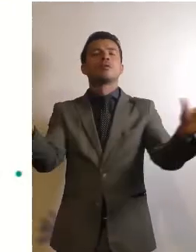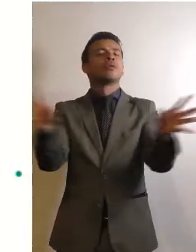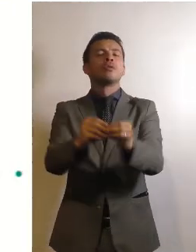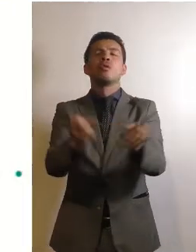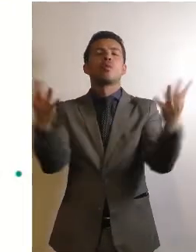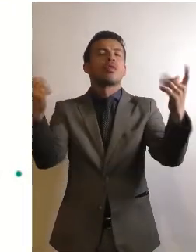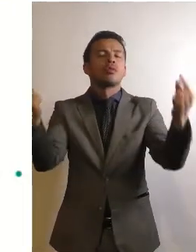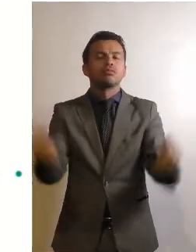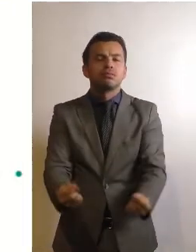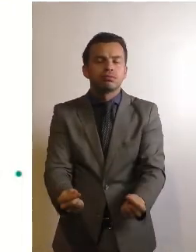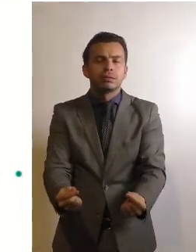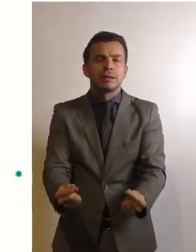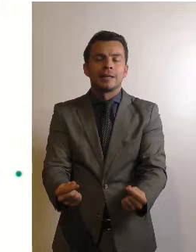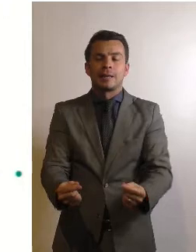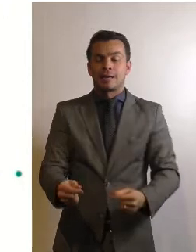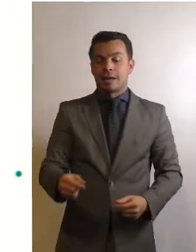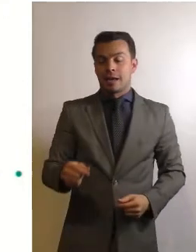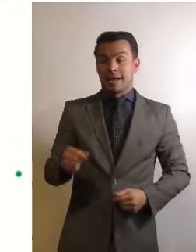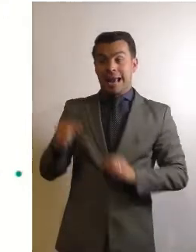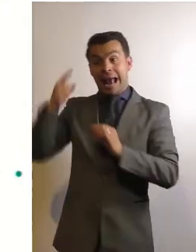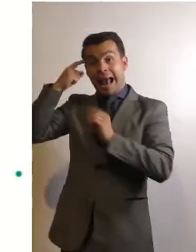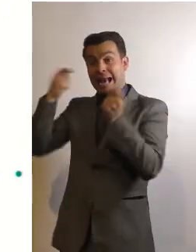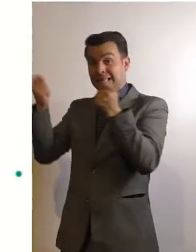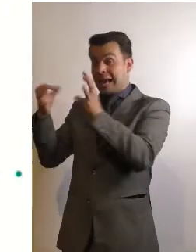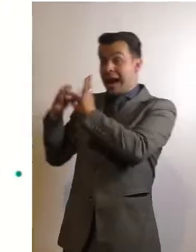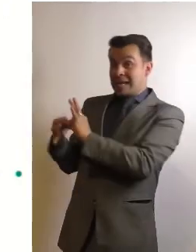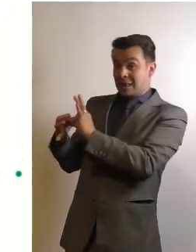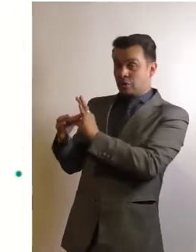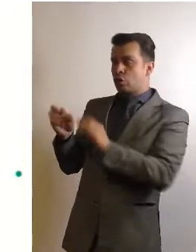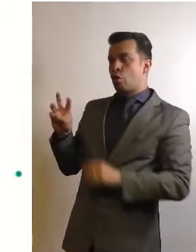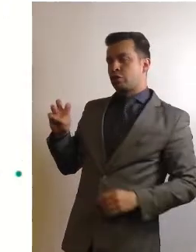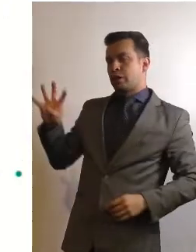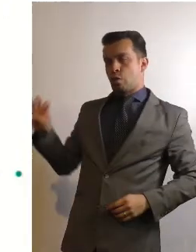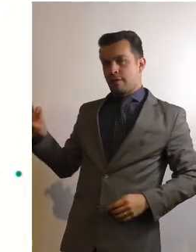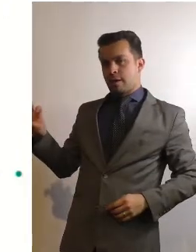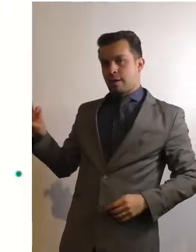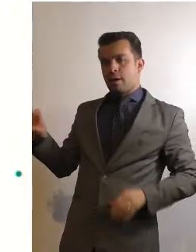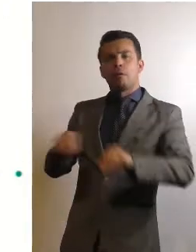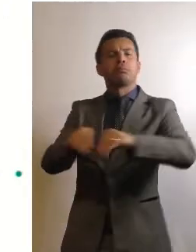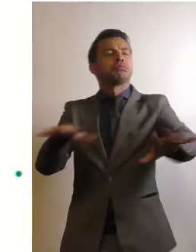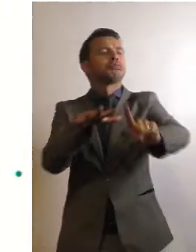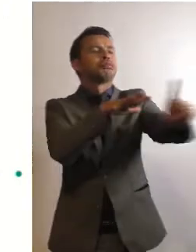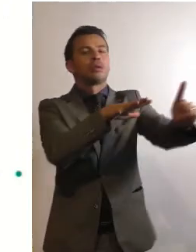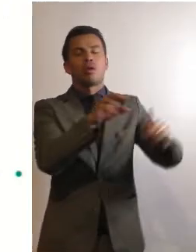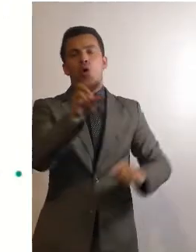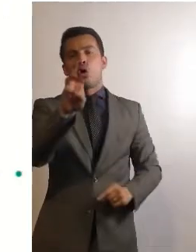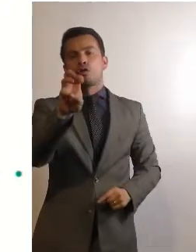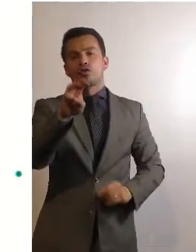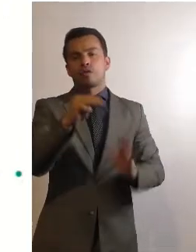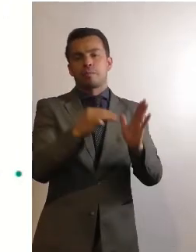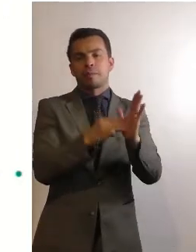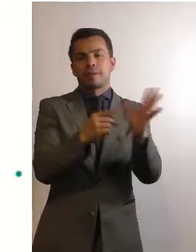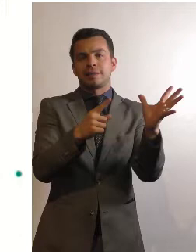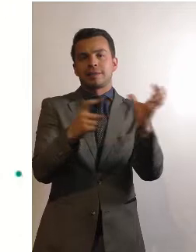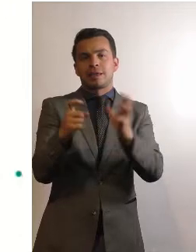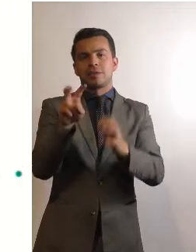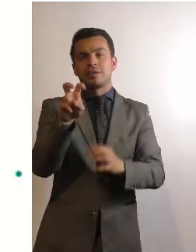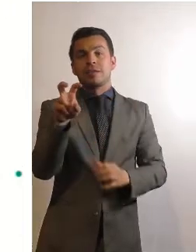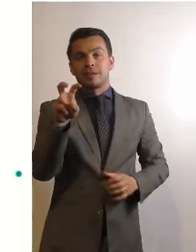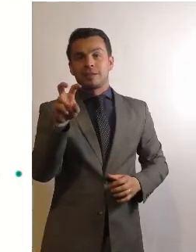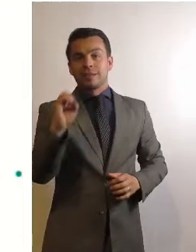se ha trabajado con 89 aliados estratégicos, impactado 8.680 personas y se han